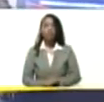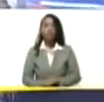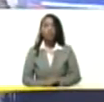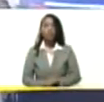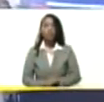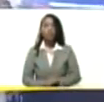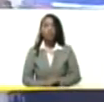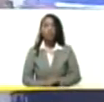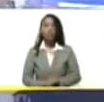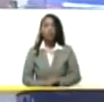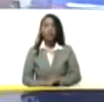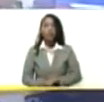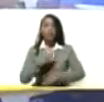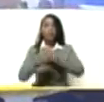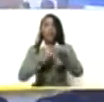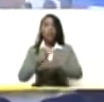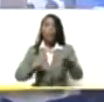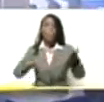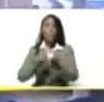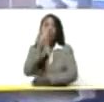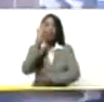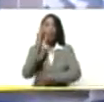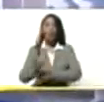se dio un reimpulso fundamental